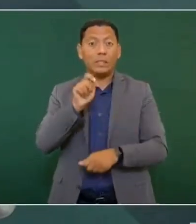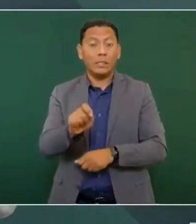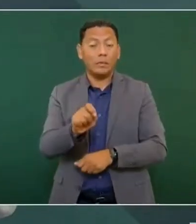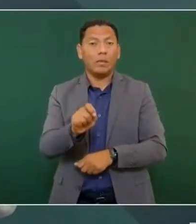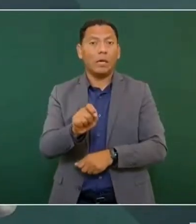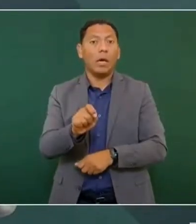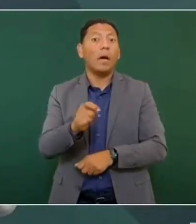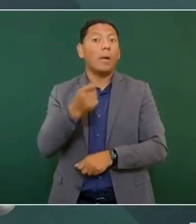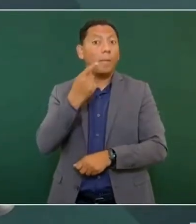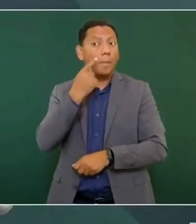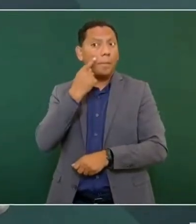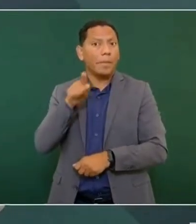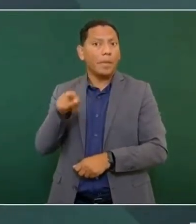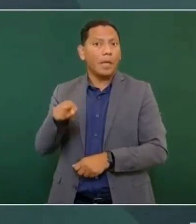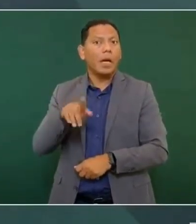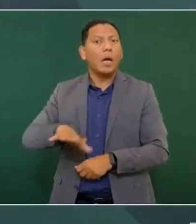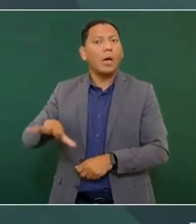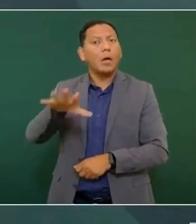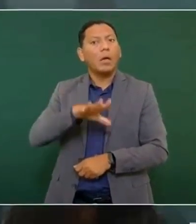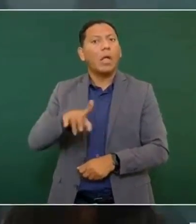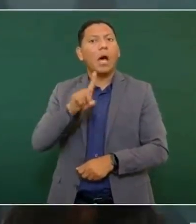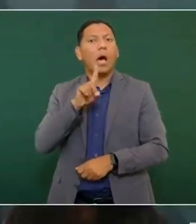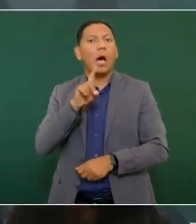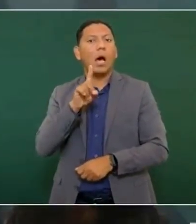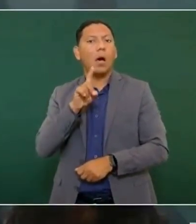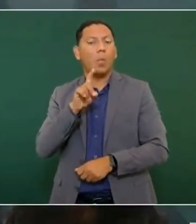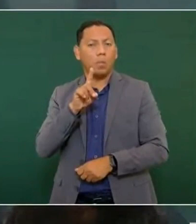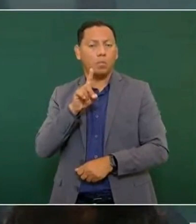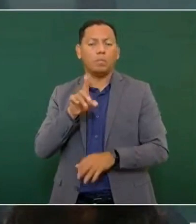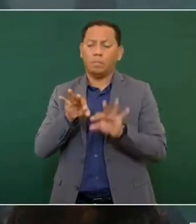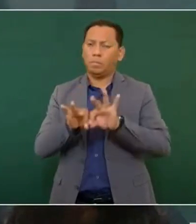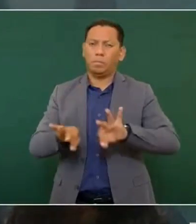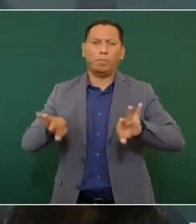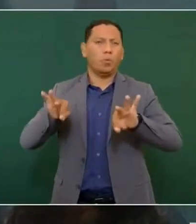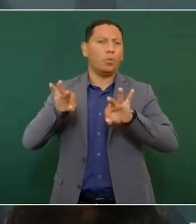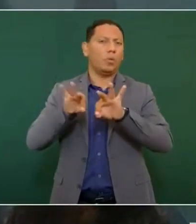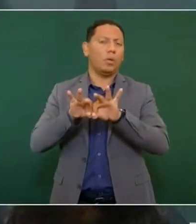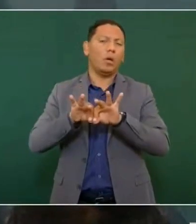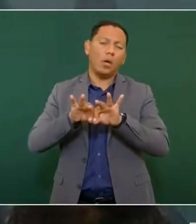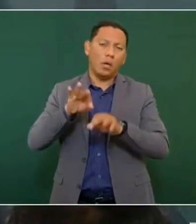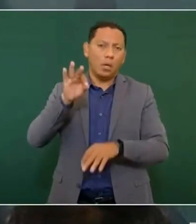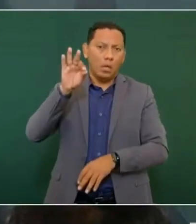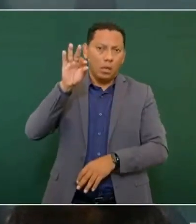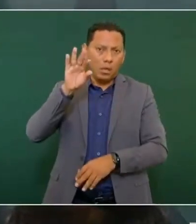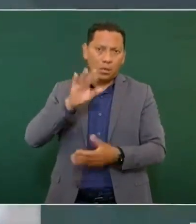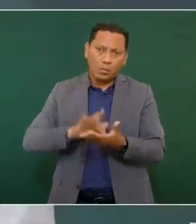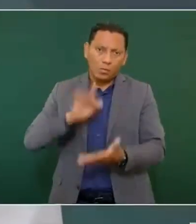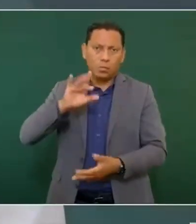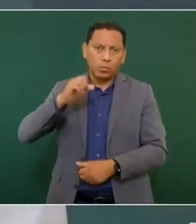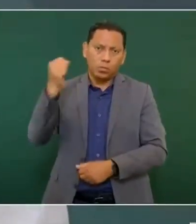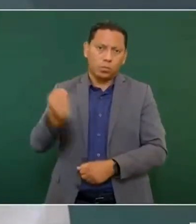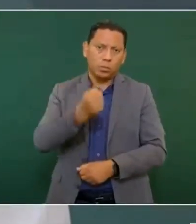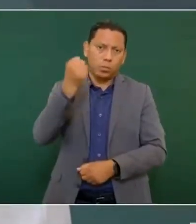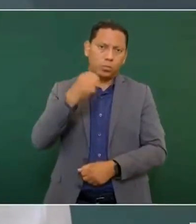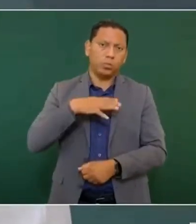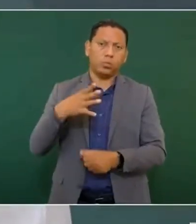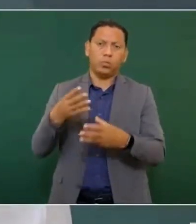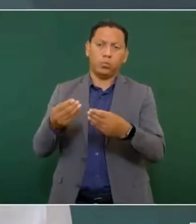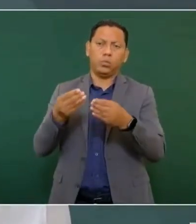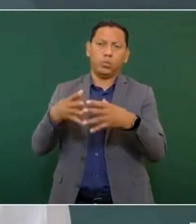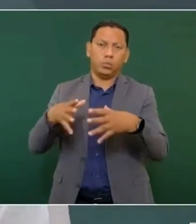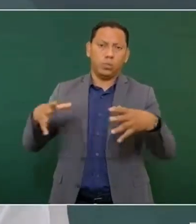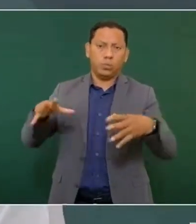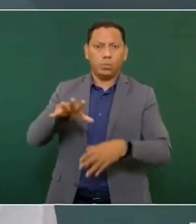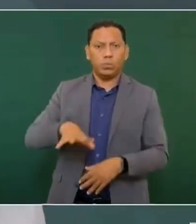agua, que afortunadamente tenemos en cantidad, y eso también lo hacemos